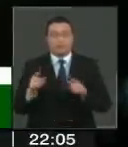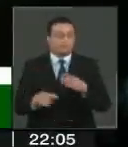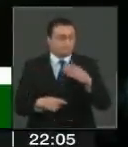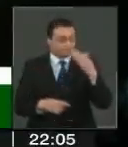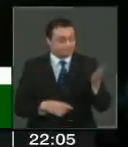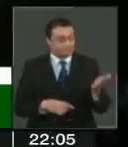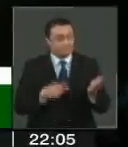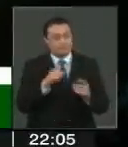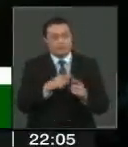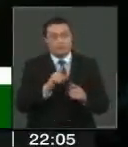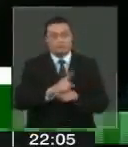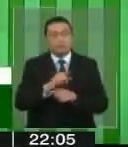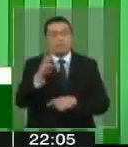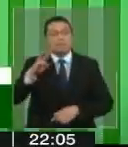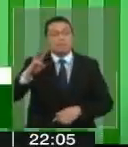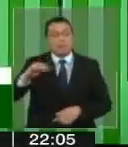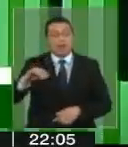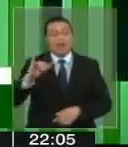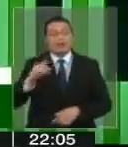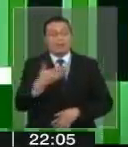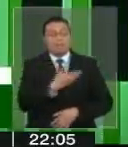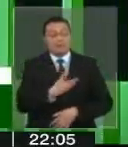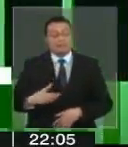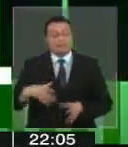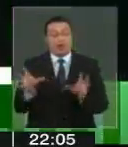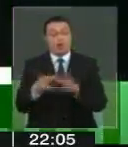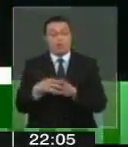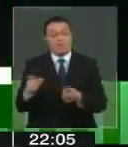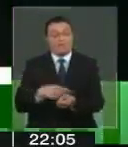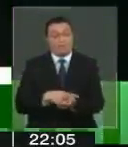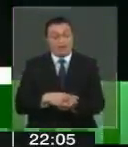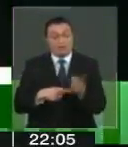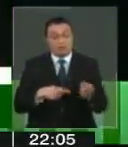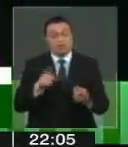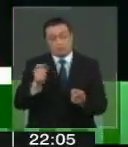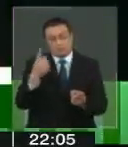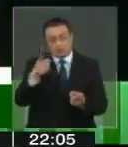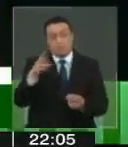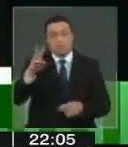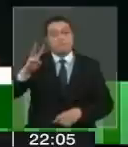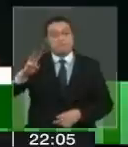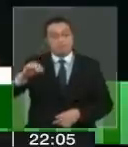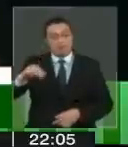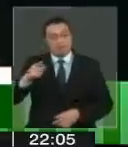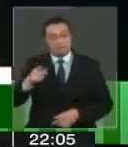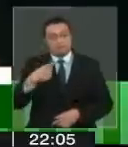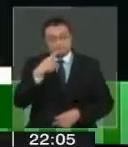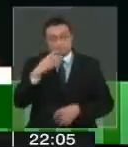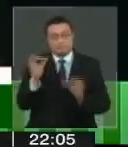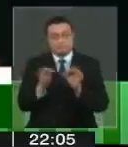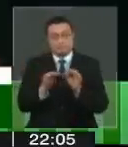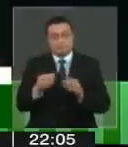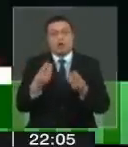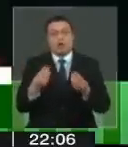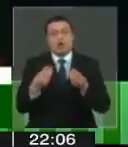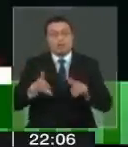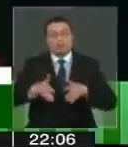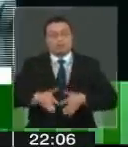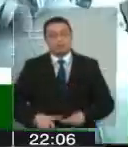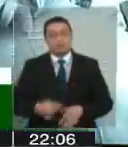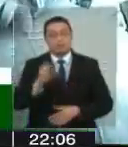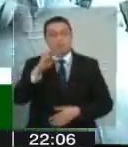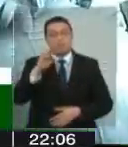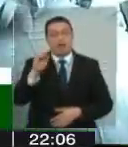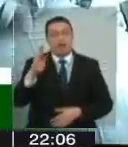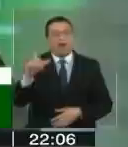inmediato donde la mamá y la presidenta, además de la agrupación de familias, pero primero como mamá. Cuenta un poco cómo fue el nacimiento de